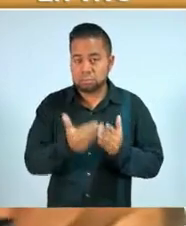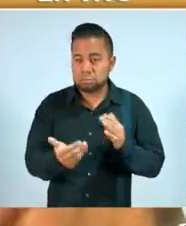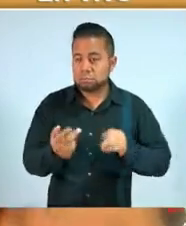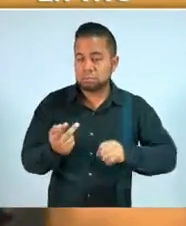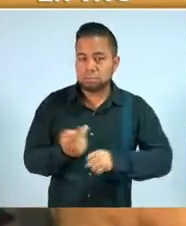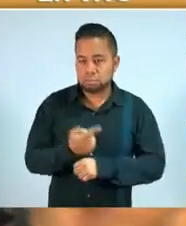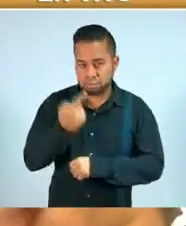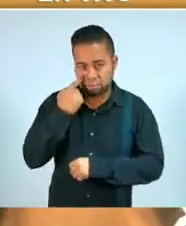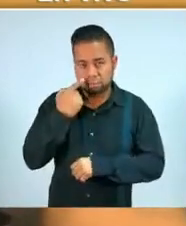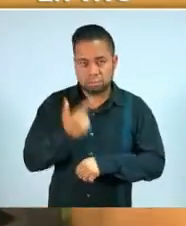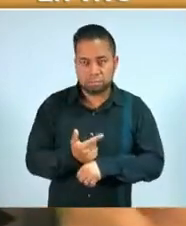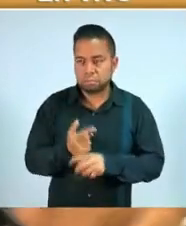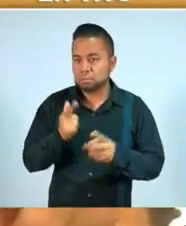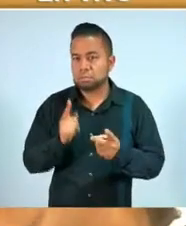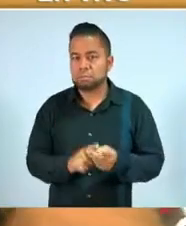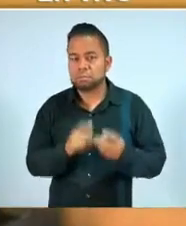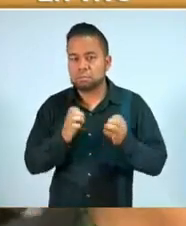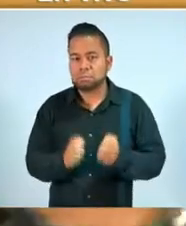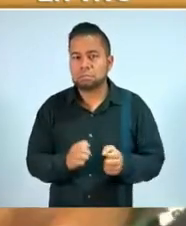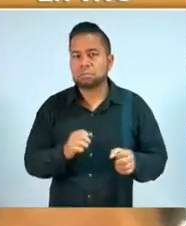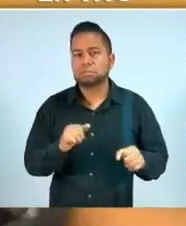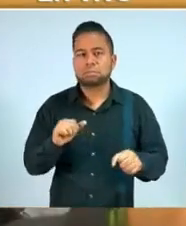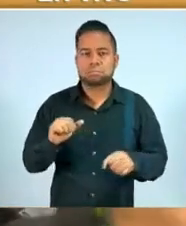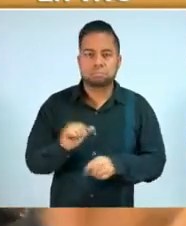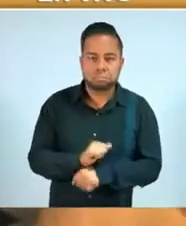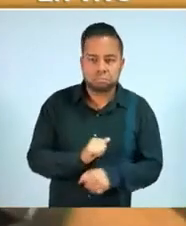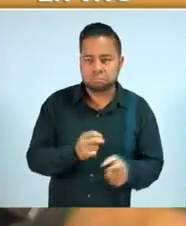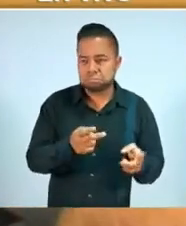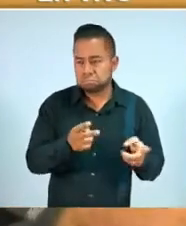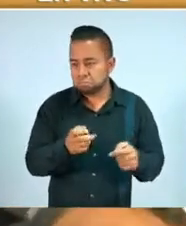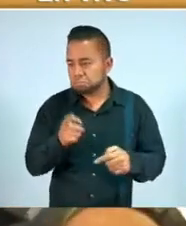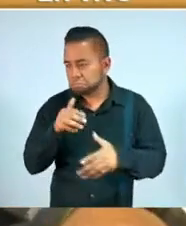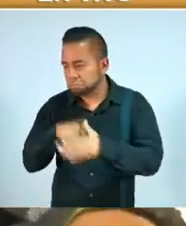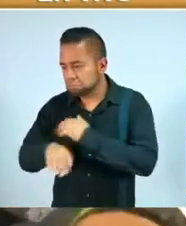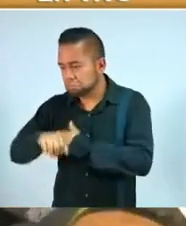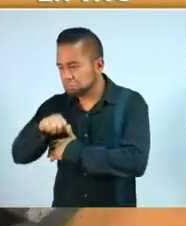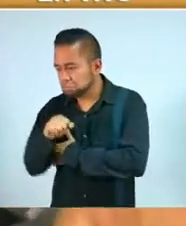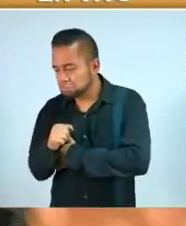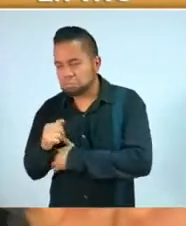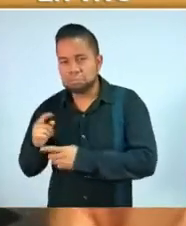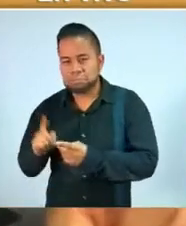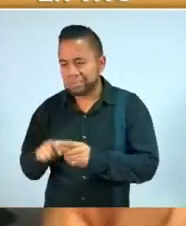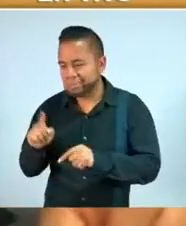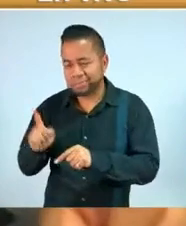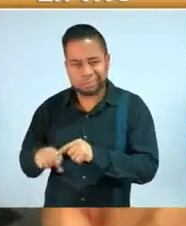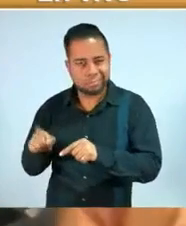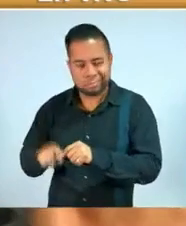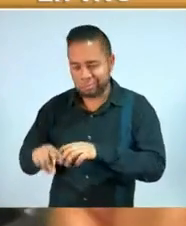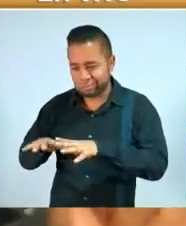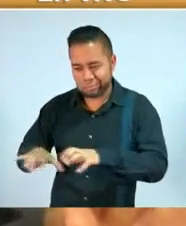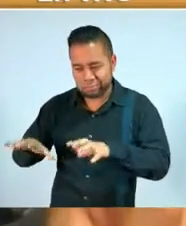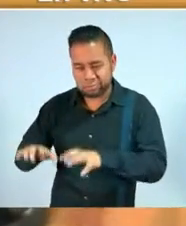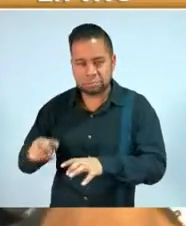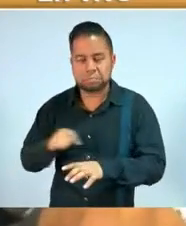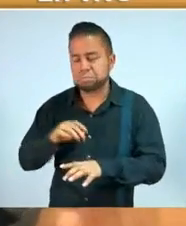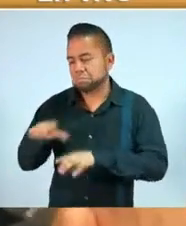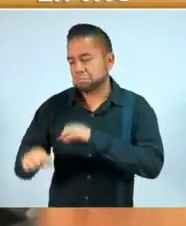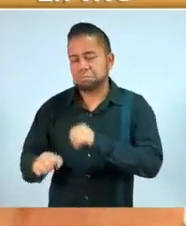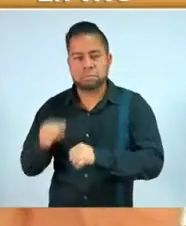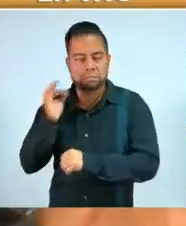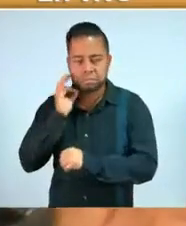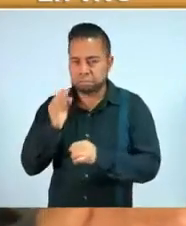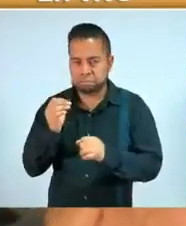es ver a dónde se estaban llevando el desmantelamiento, el seguimiento y toda esta situación, ¿no? De ahí ya se hizo algunos aseguramientos con